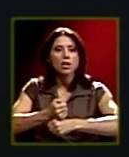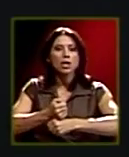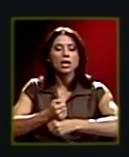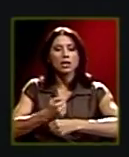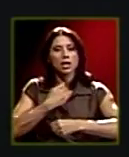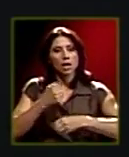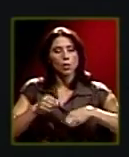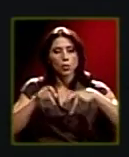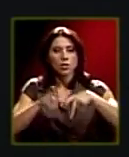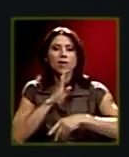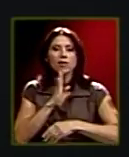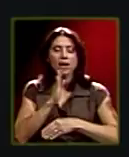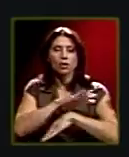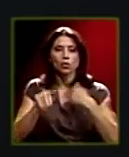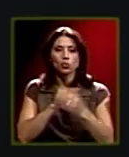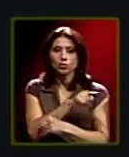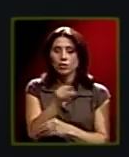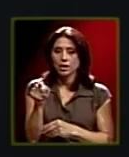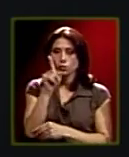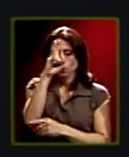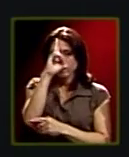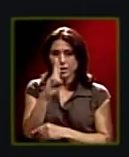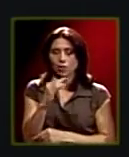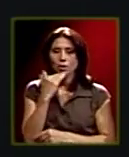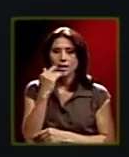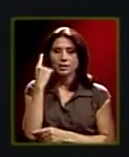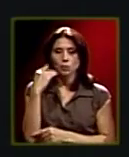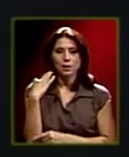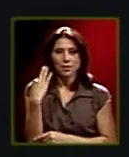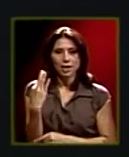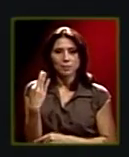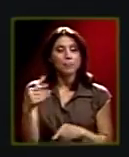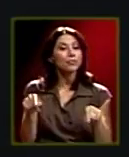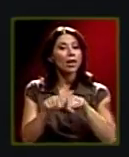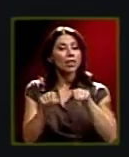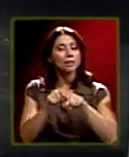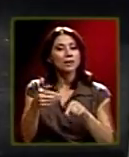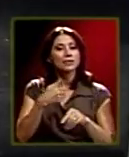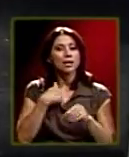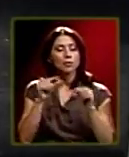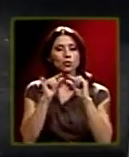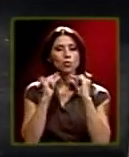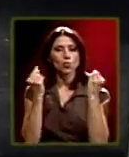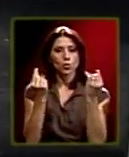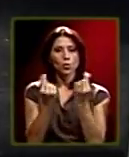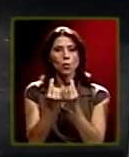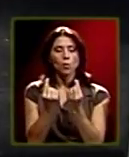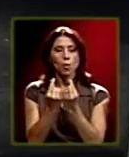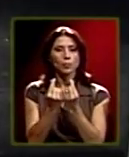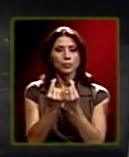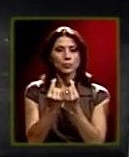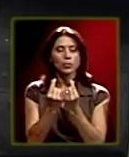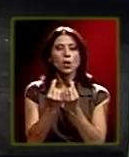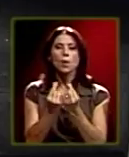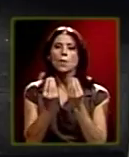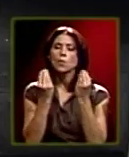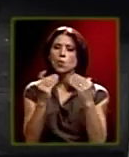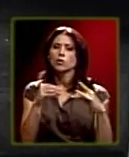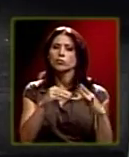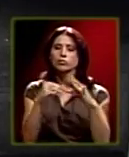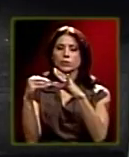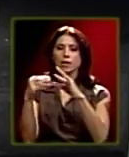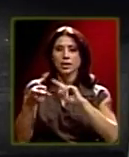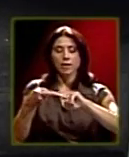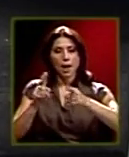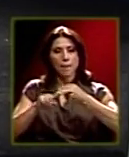a todos ustedes es un privilegio. Muchas gracias por invitarme. Y además tenemos un grupo, yo pienso que muy selecto, de